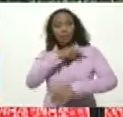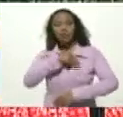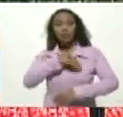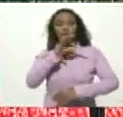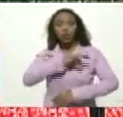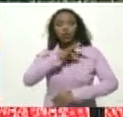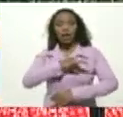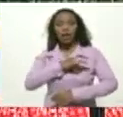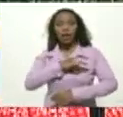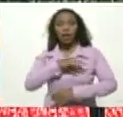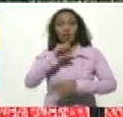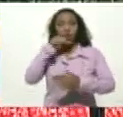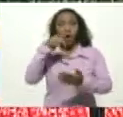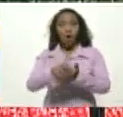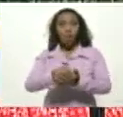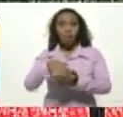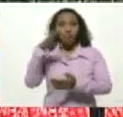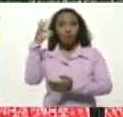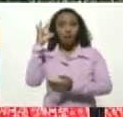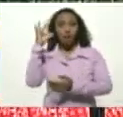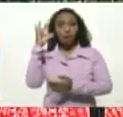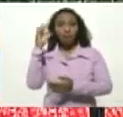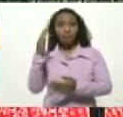de Manuel Azaén. ¡Ah!